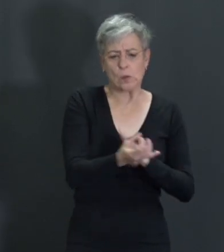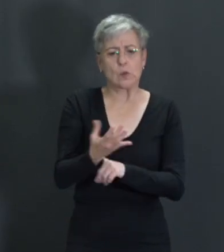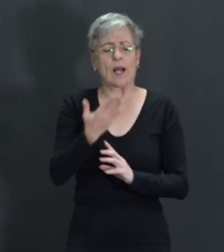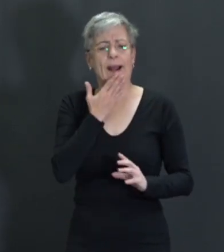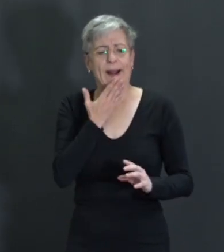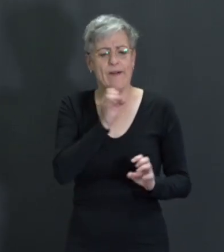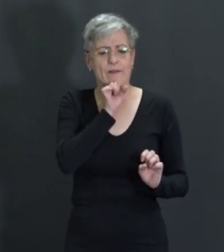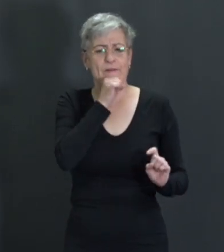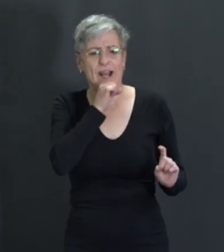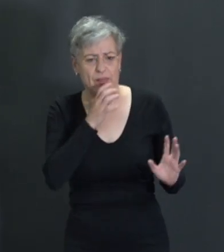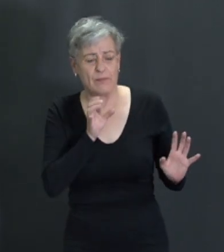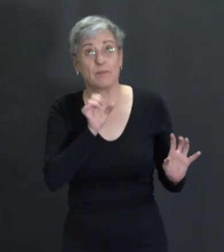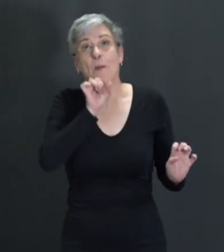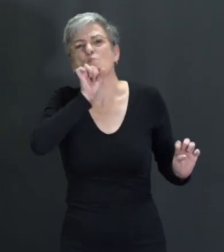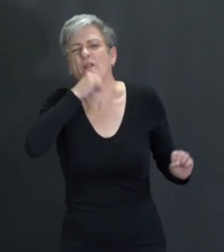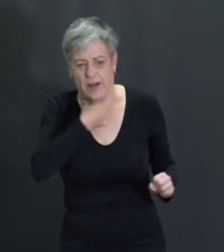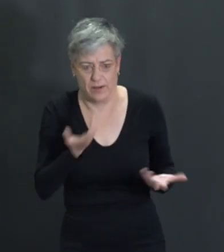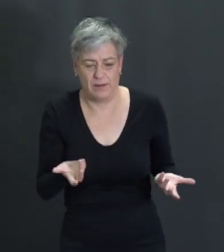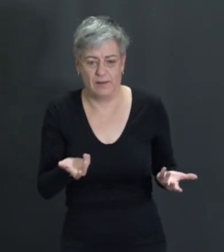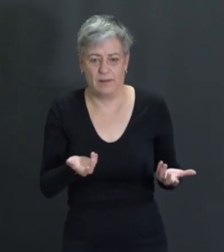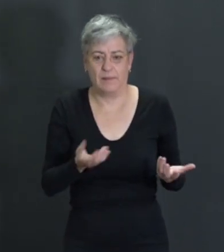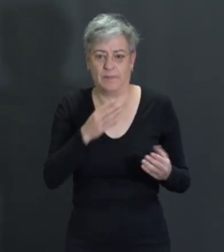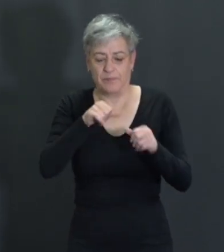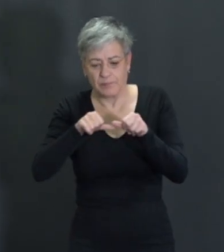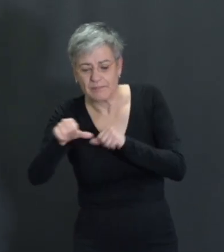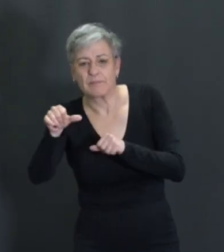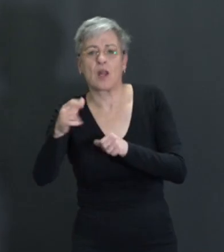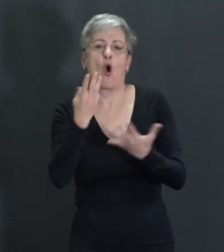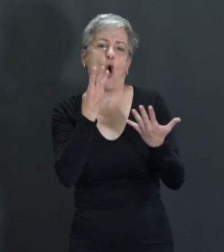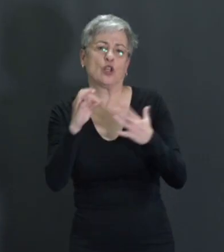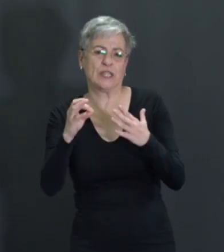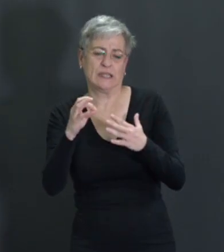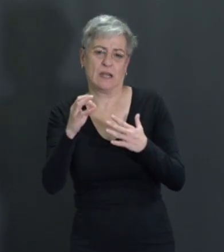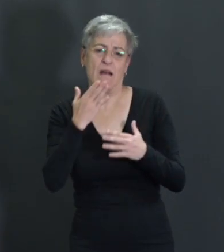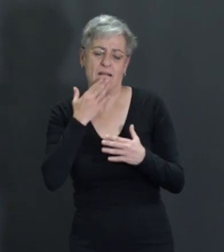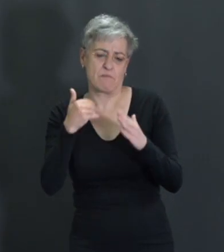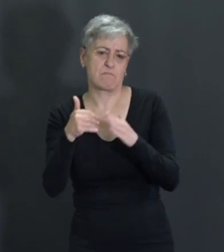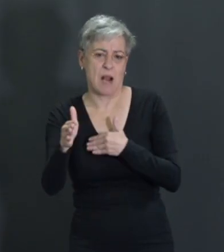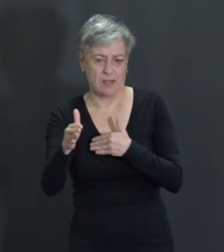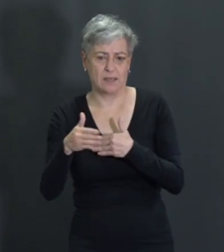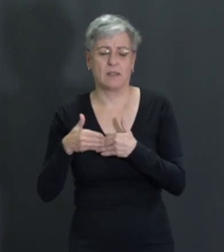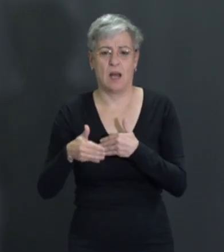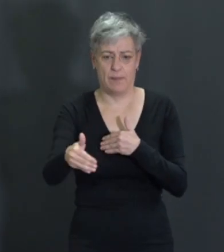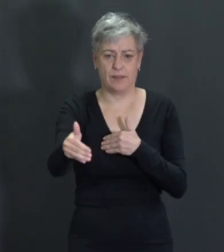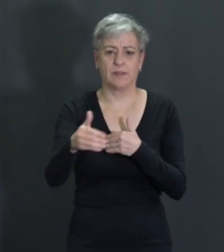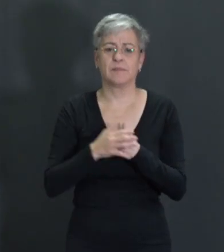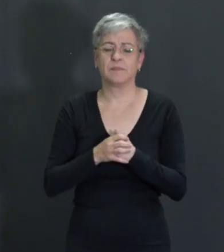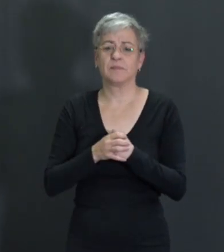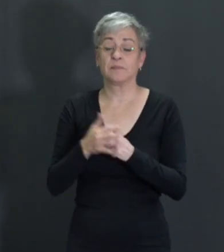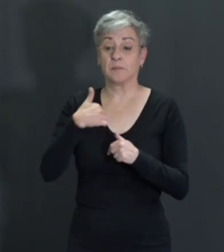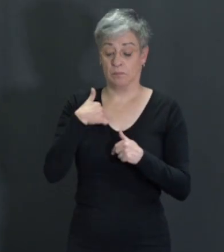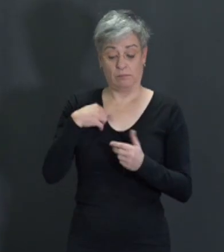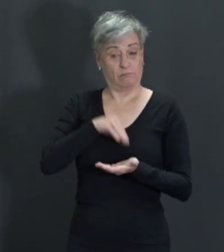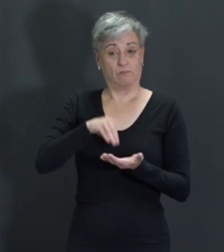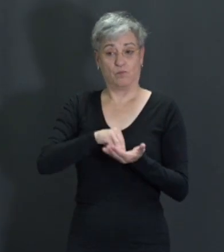vejez, por llamarlo así, ¿no? Es decir, a partir de los 80 años aproximadamente. Esto que yo defiendo mucho y lo he